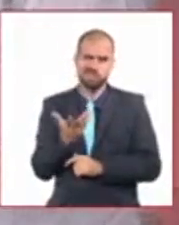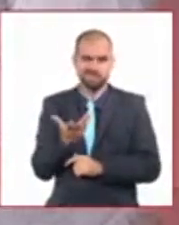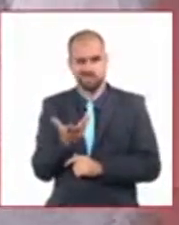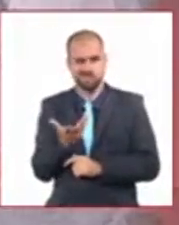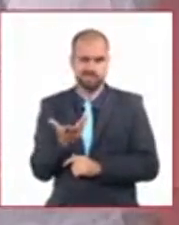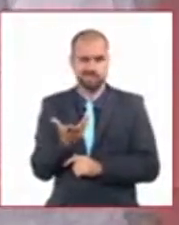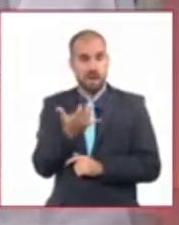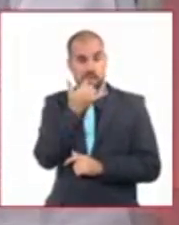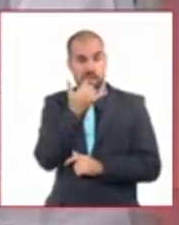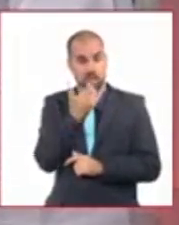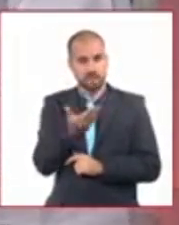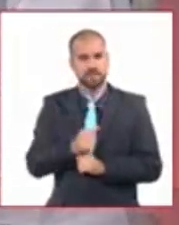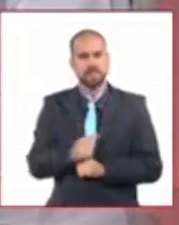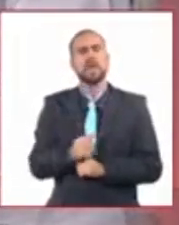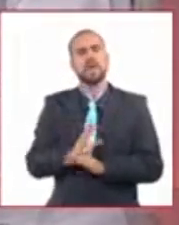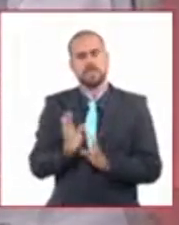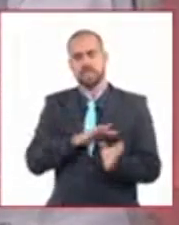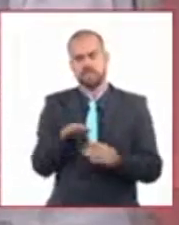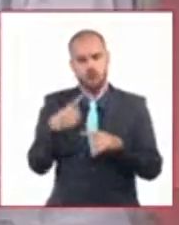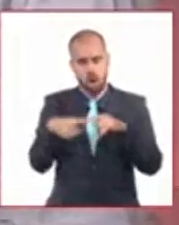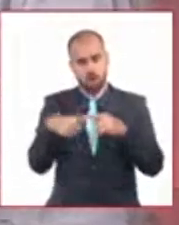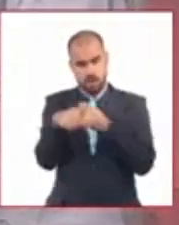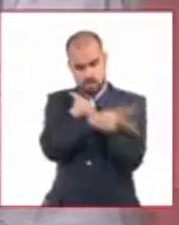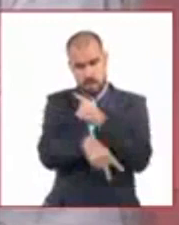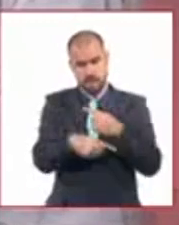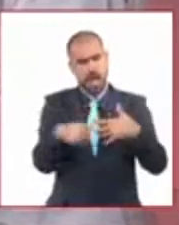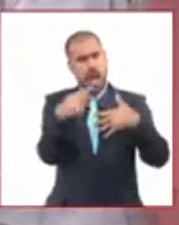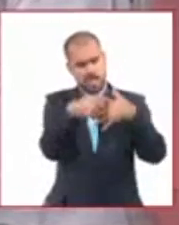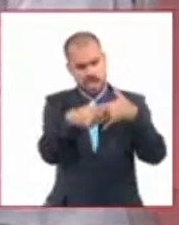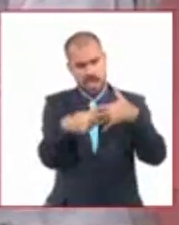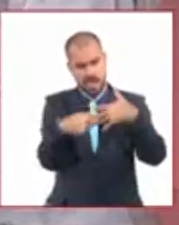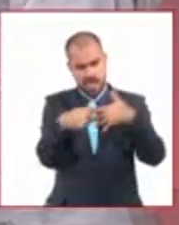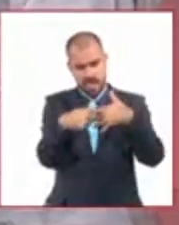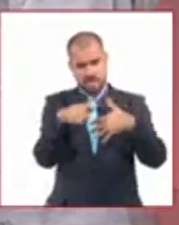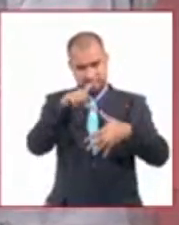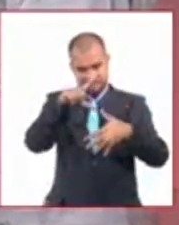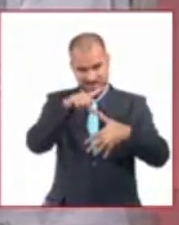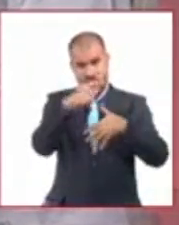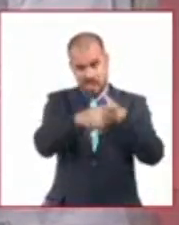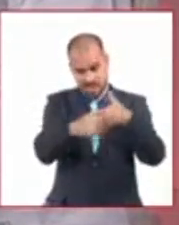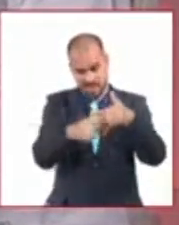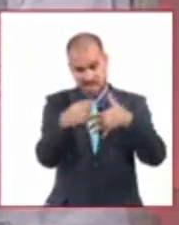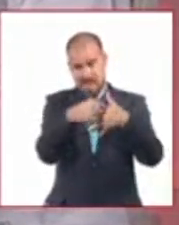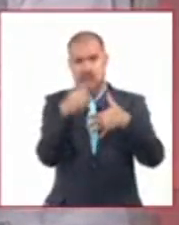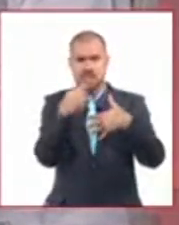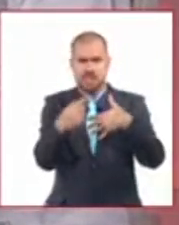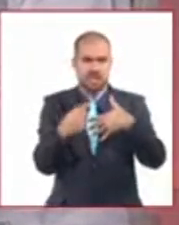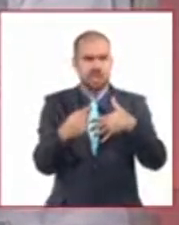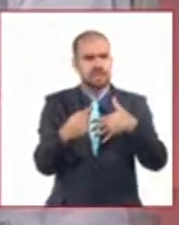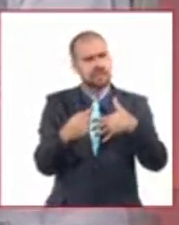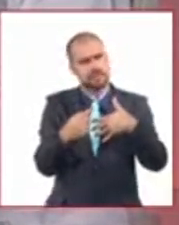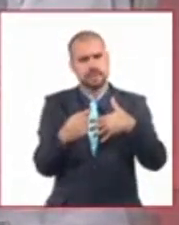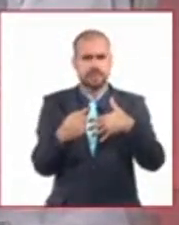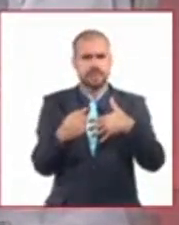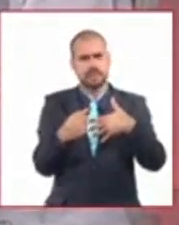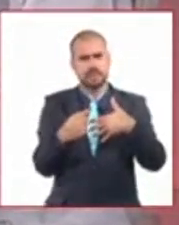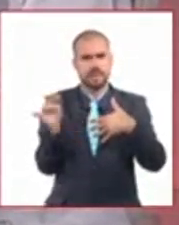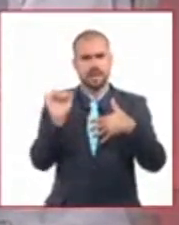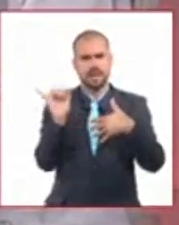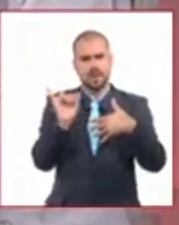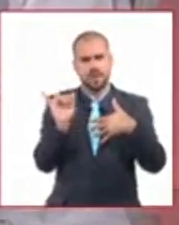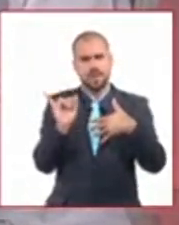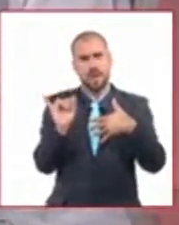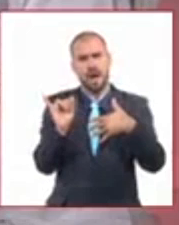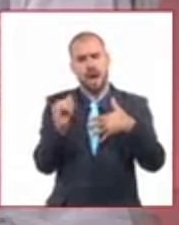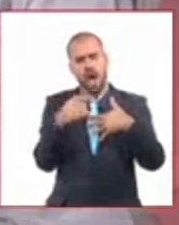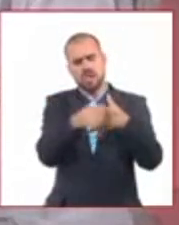otros países en la región que evidentemente y yo coincido con el año a política exterior de varios países va